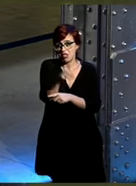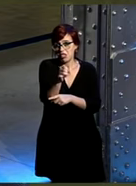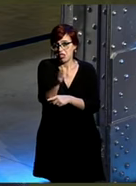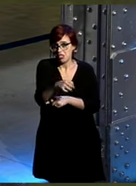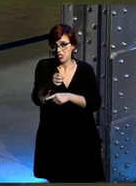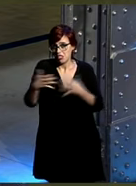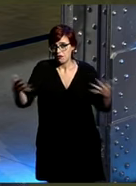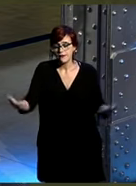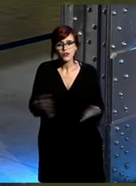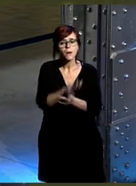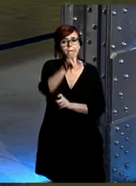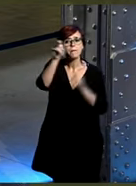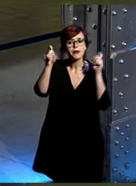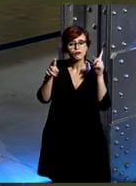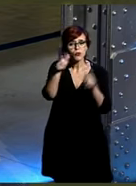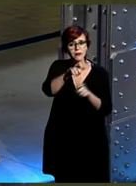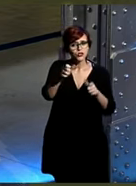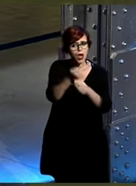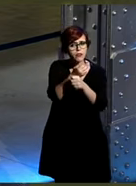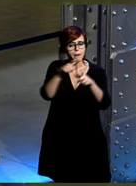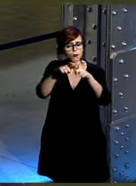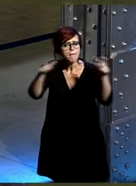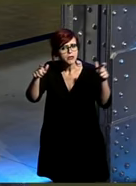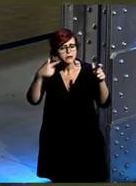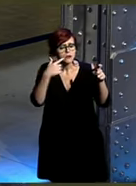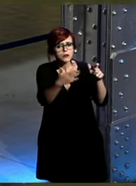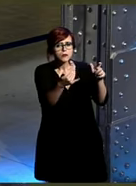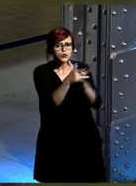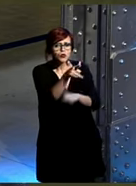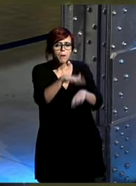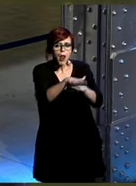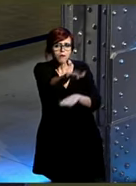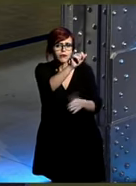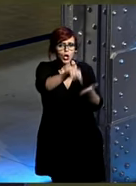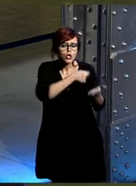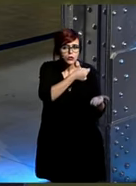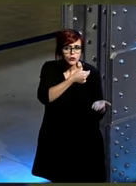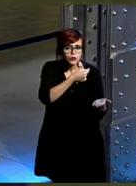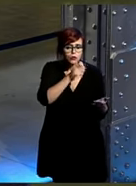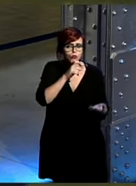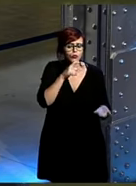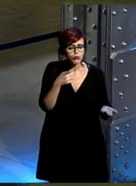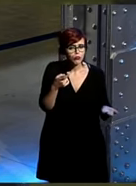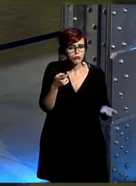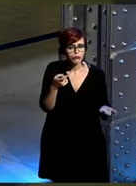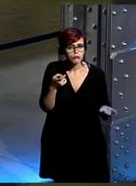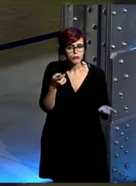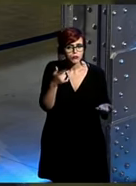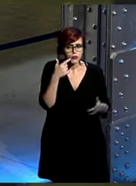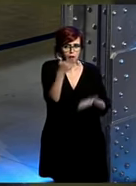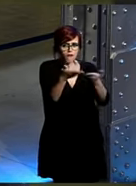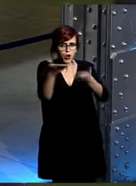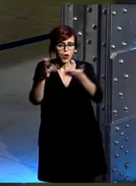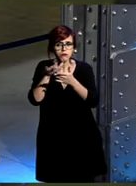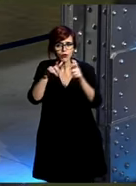hago la pregunta muchas veces a la gente que emplea, ¿no? Y le digo, ¿en qué te fijas? O sea, yo mismo cuando tengo que emplear en